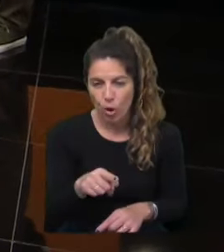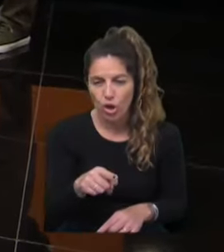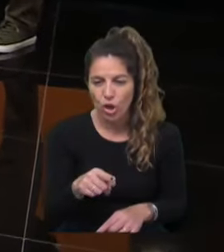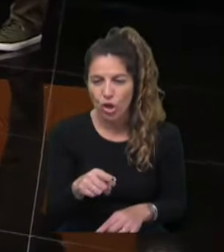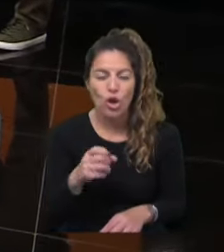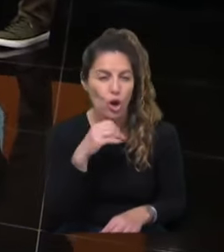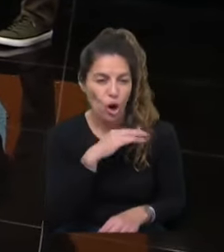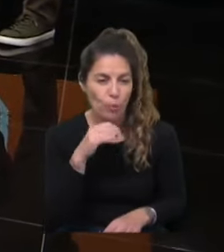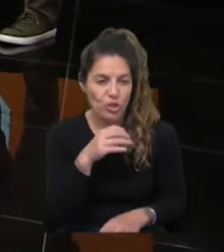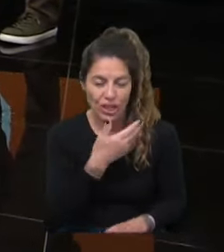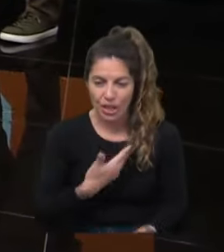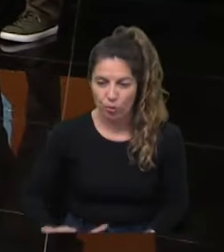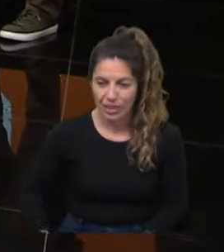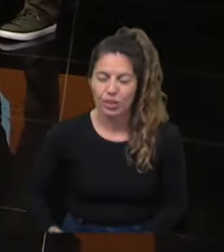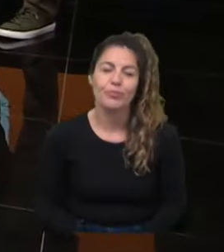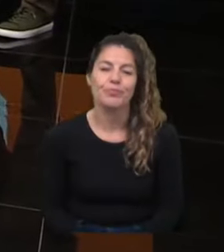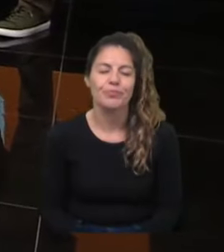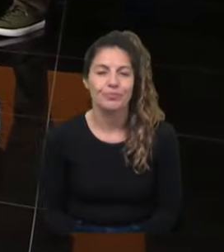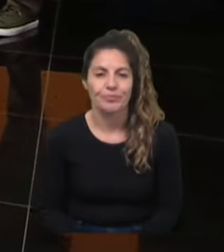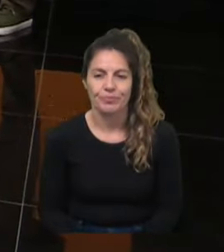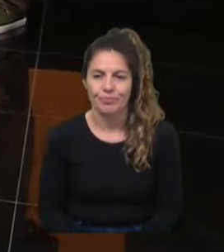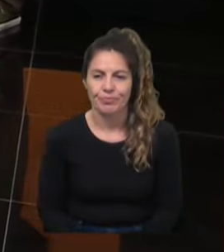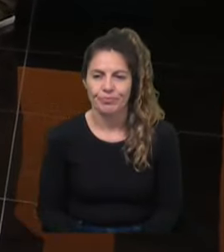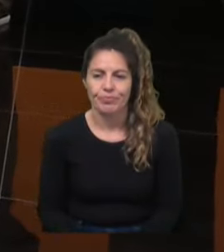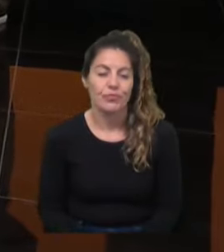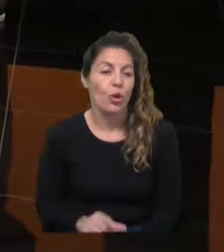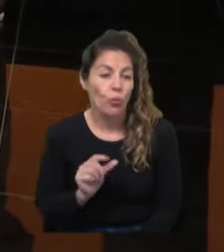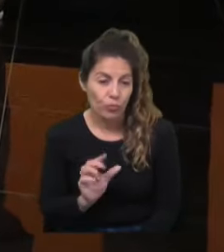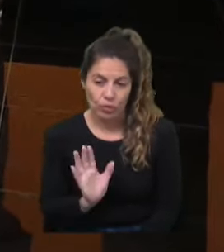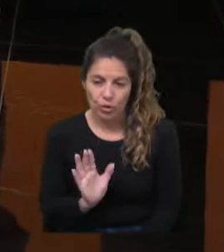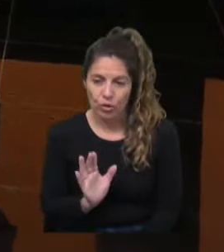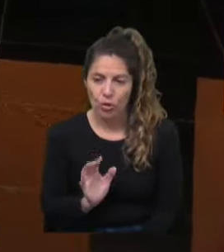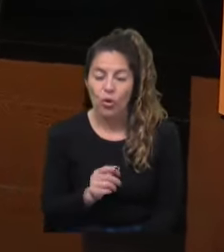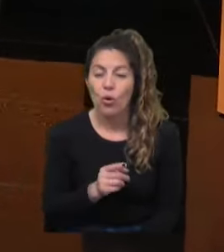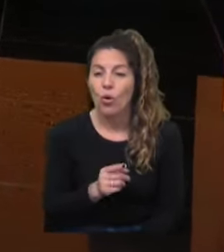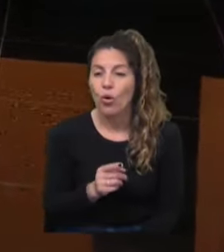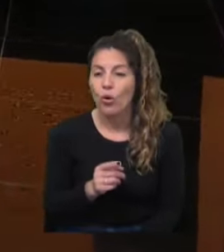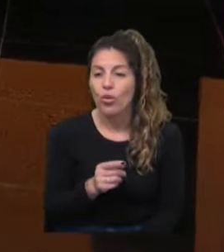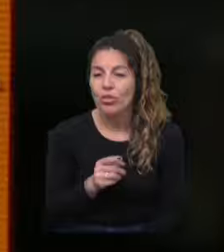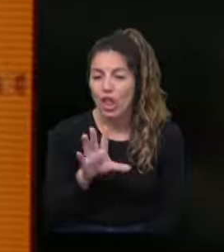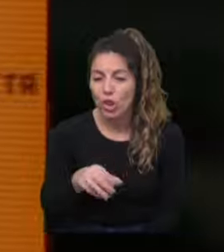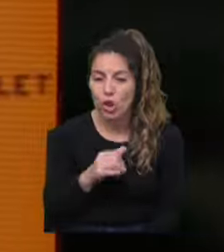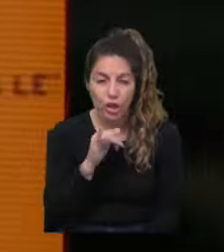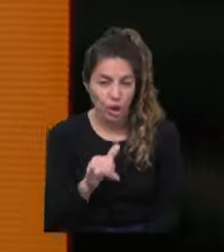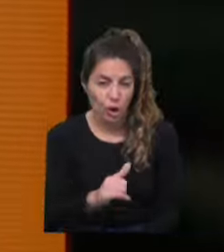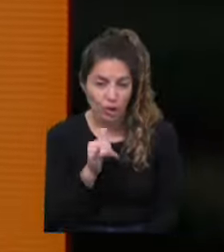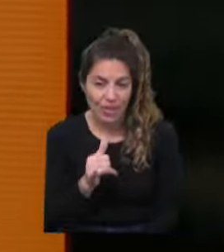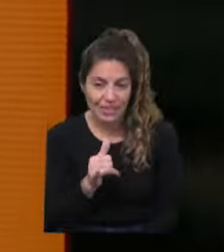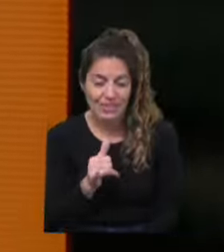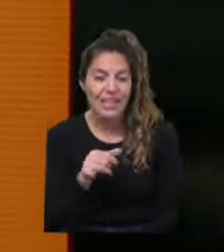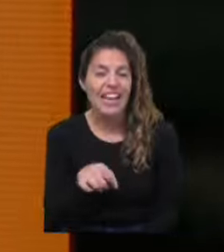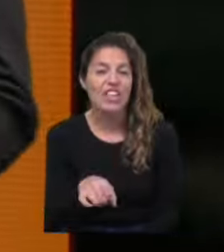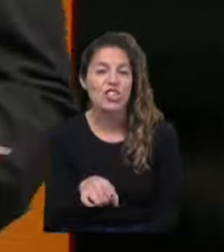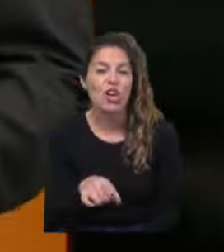en la corrupción en el gobierno. Bien, un toque cualitativo, nomás, de todo esto que traes, evidentemente aquello